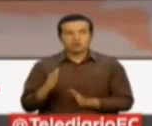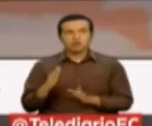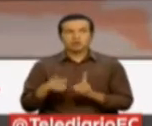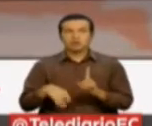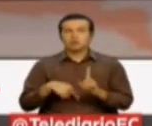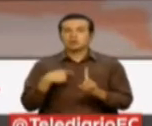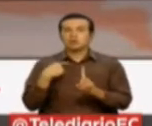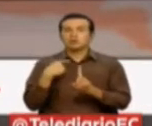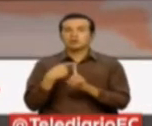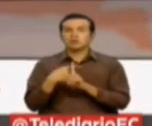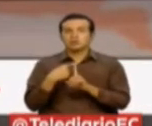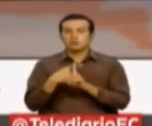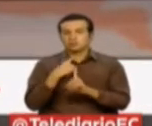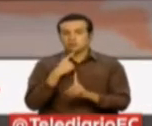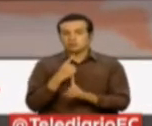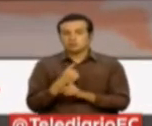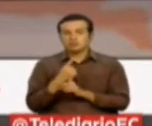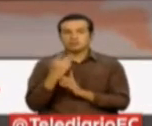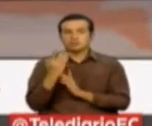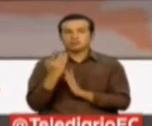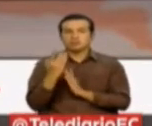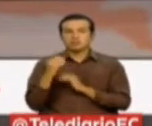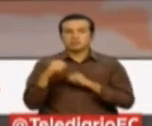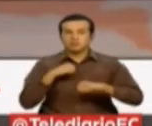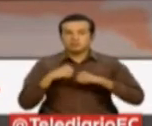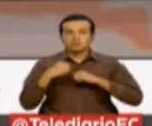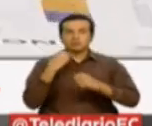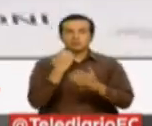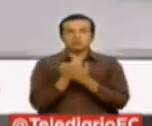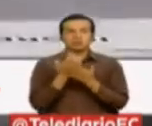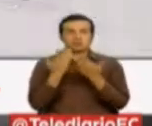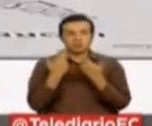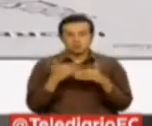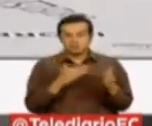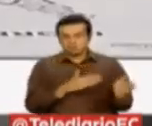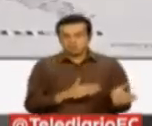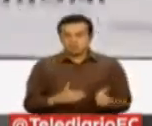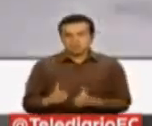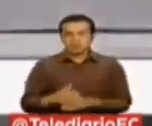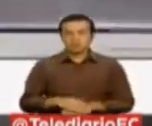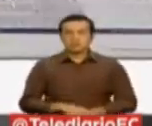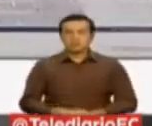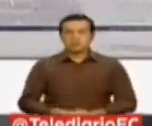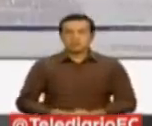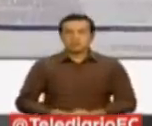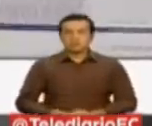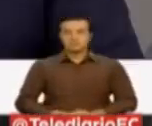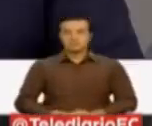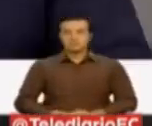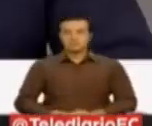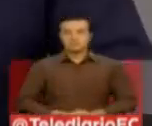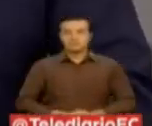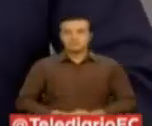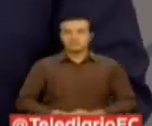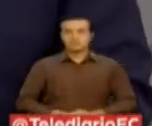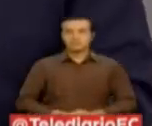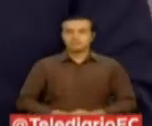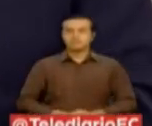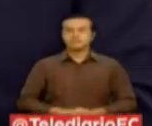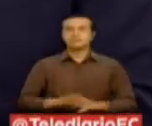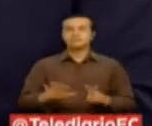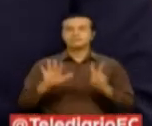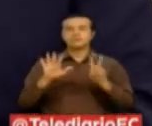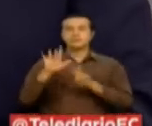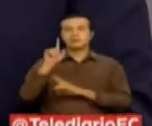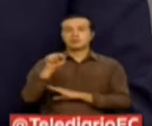creo que se marca la cancha de la gestión económica era ahora ya javier zeballos telediario siete de